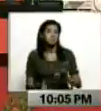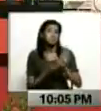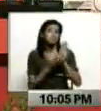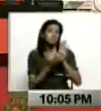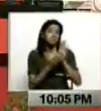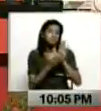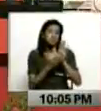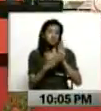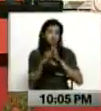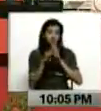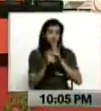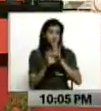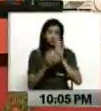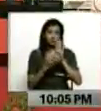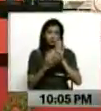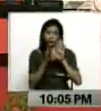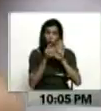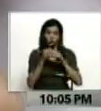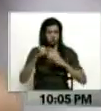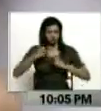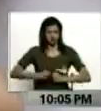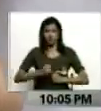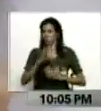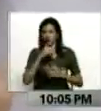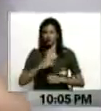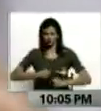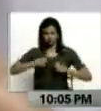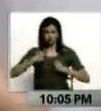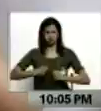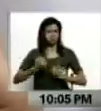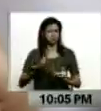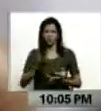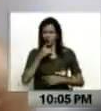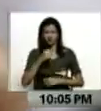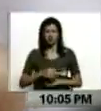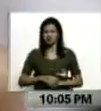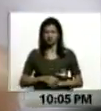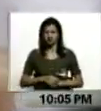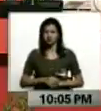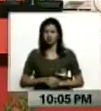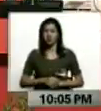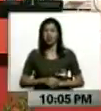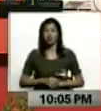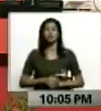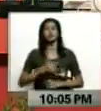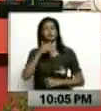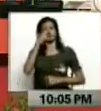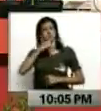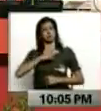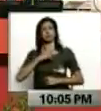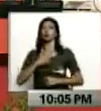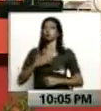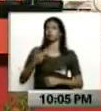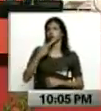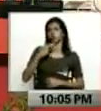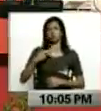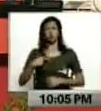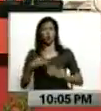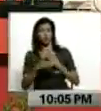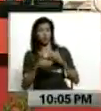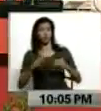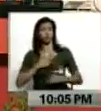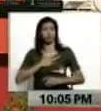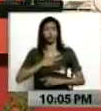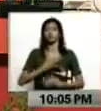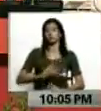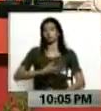tienen coraje tien la valentía Ah les gusta la fachada de